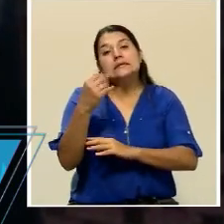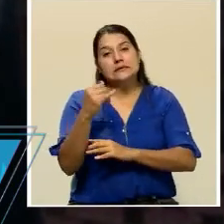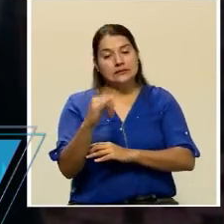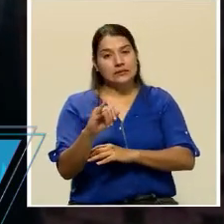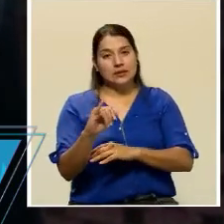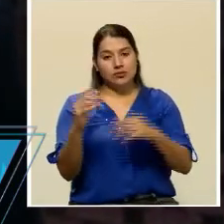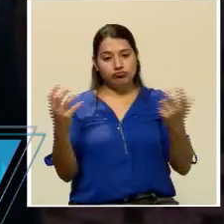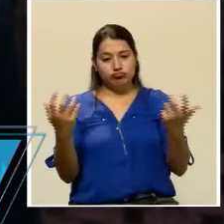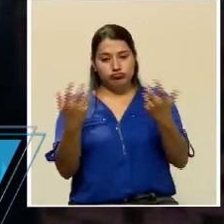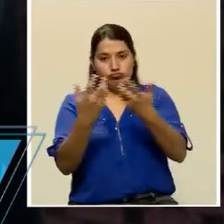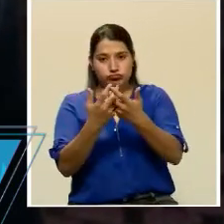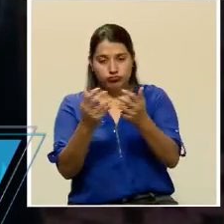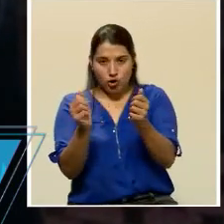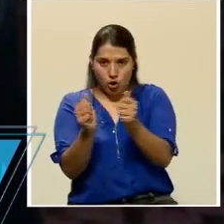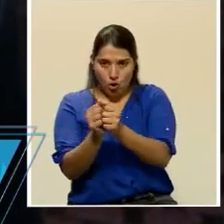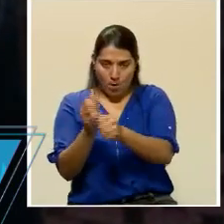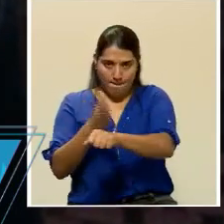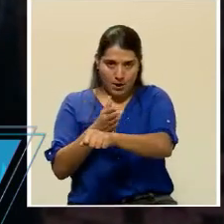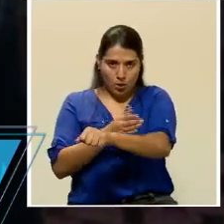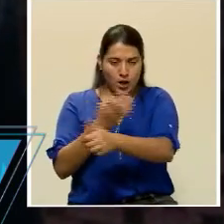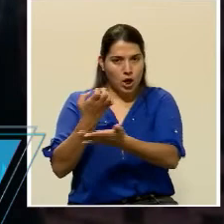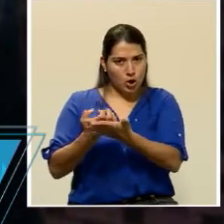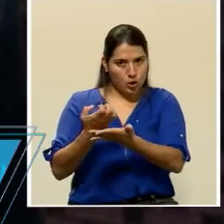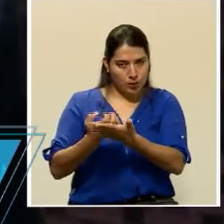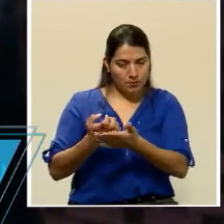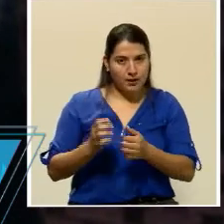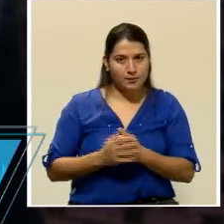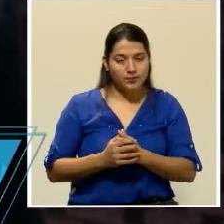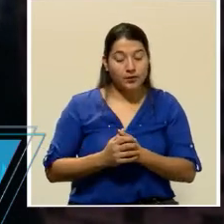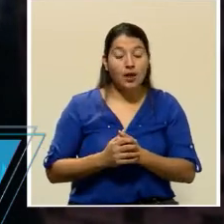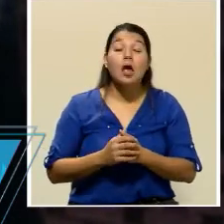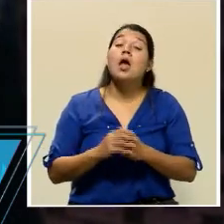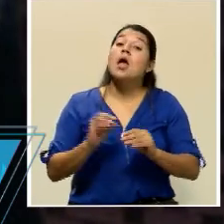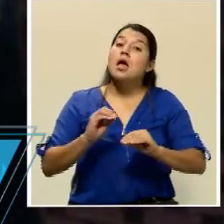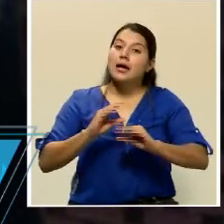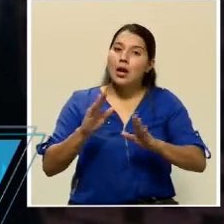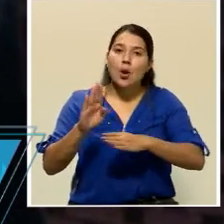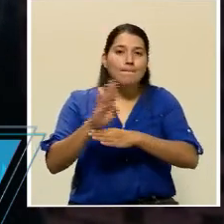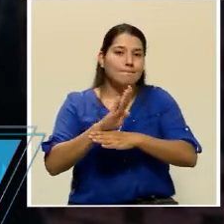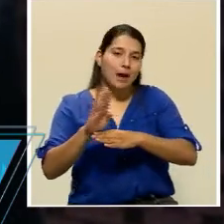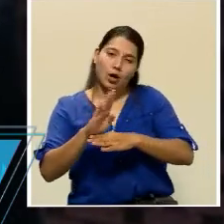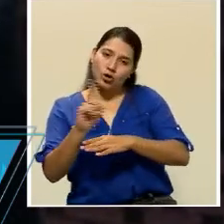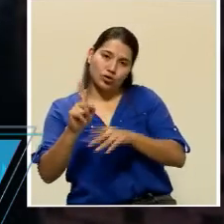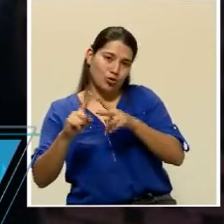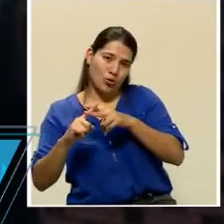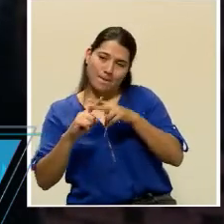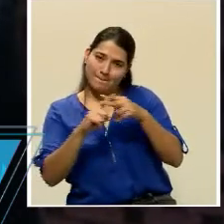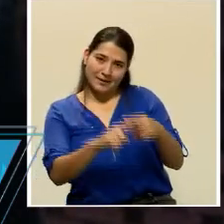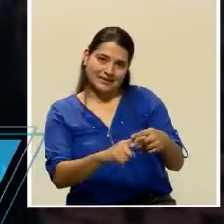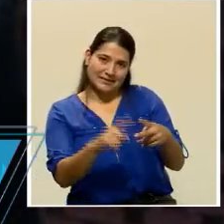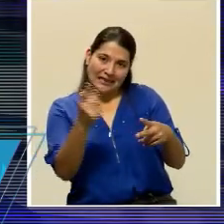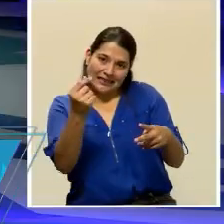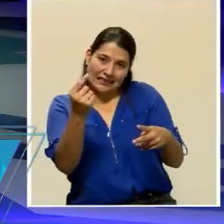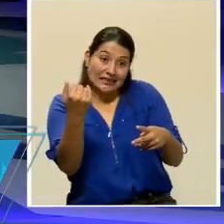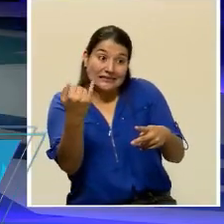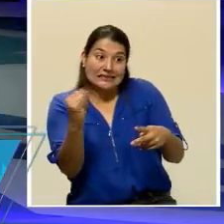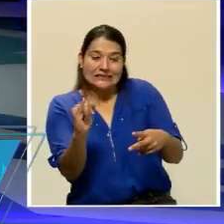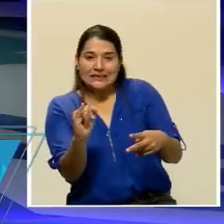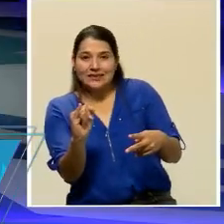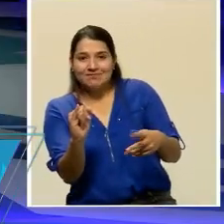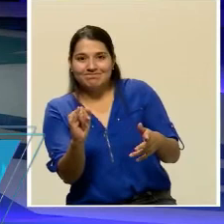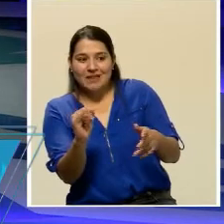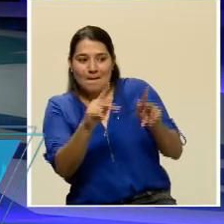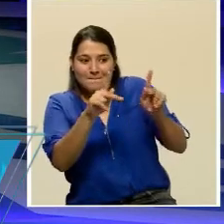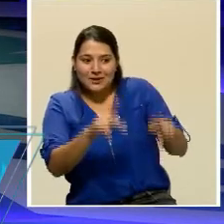con ese razonamiento. Obviamente que los bancos tampoco van a prestar la plata si no tienen condiciones para